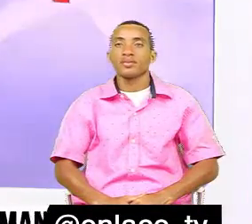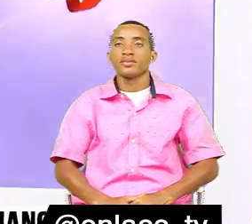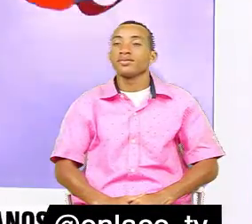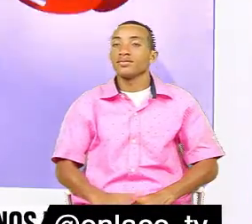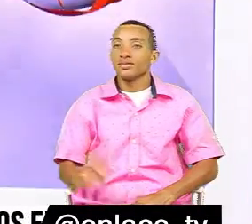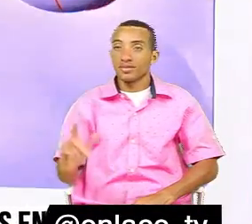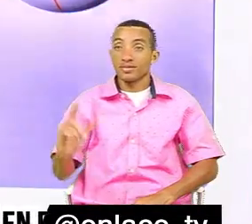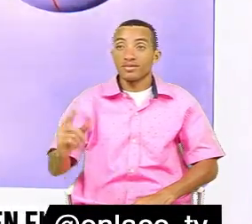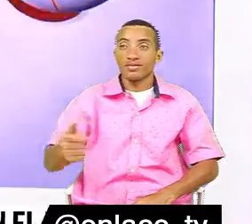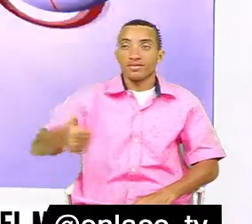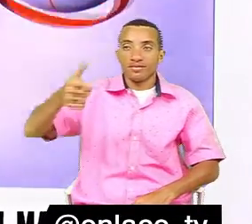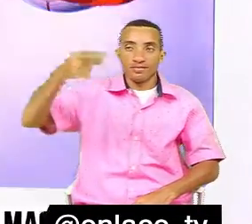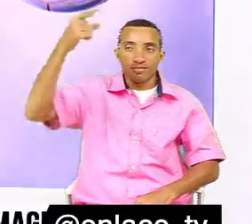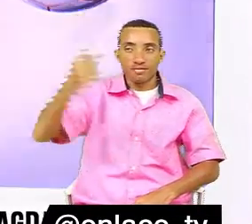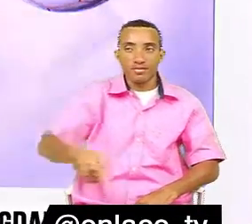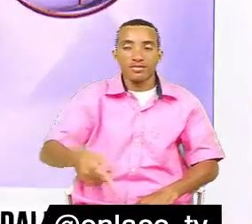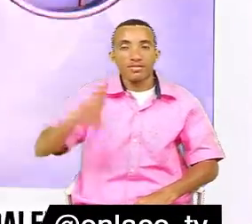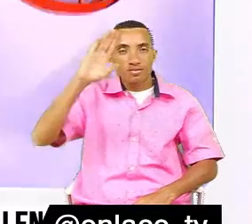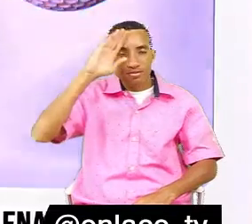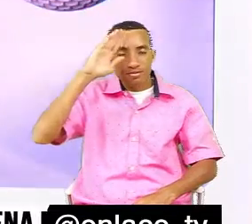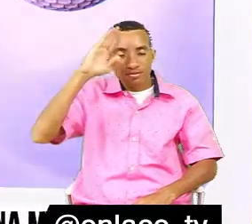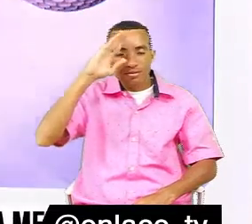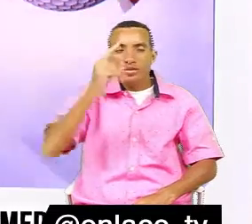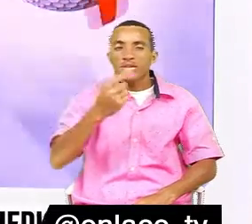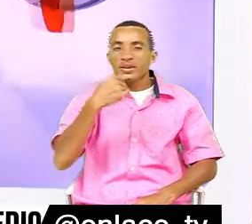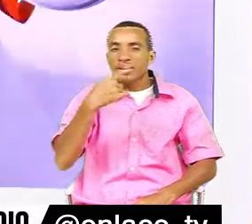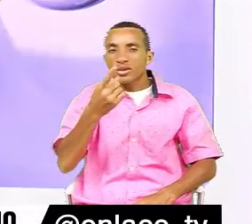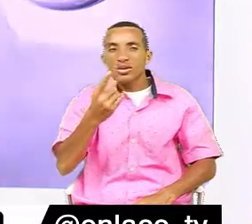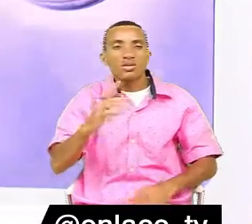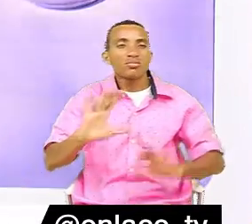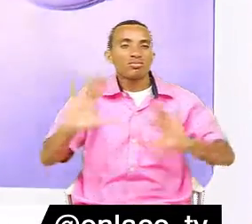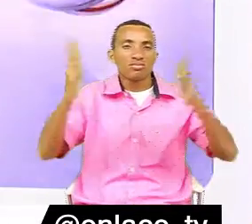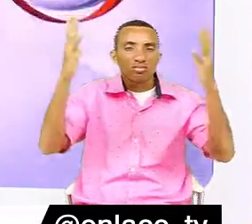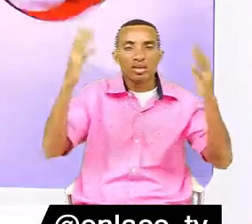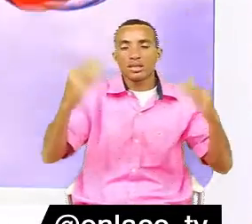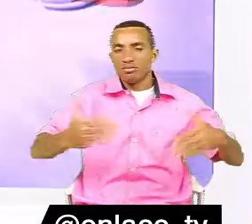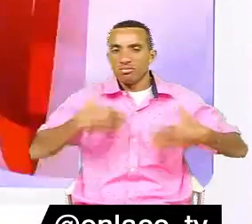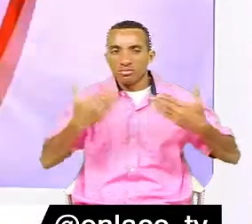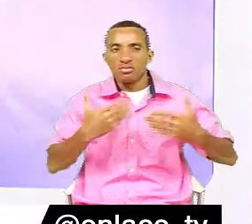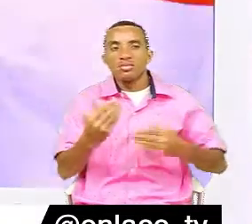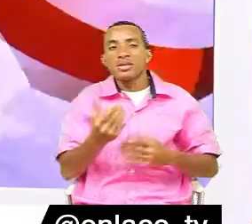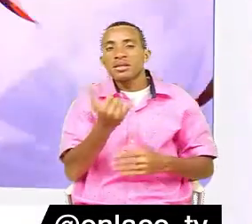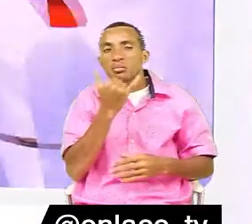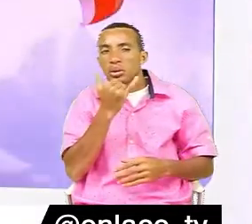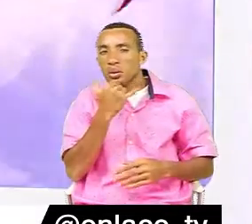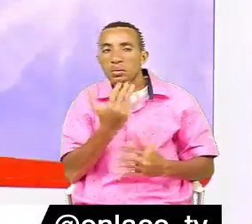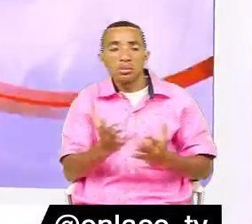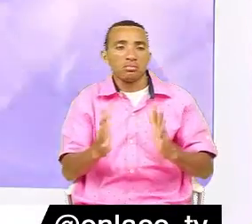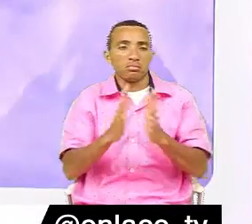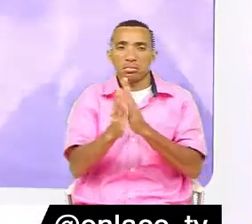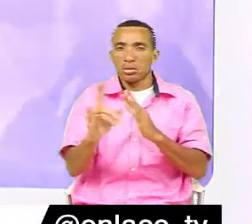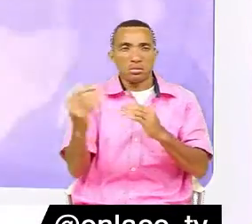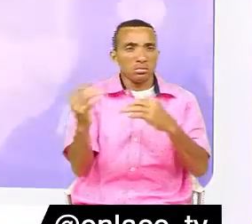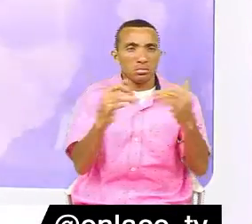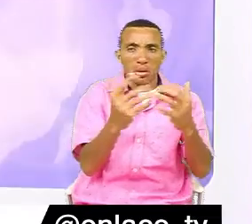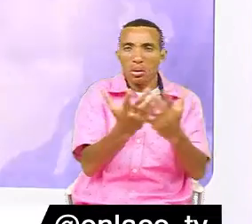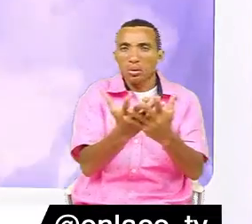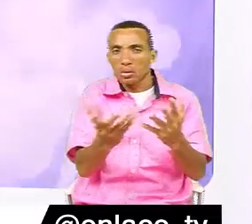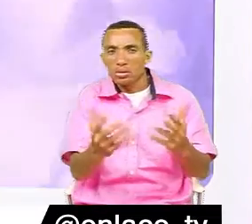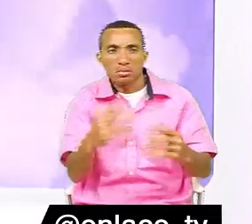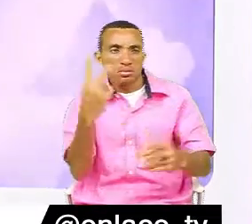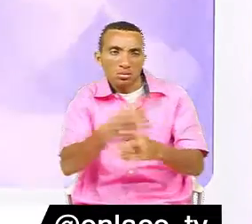Autoridades policiales entregaron el balance de lo que fueron las celebraciones de los hinchas verdolaga. Por fortuna, no hubo incidentes en el puerto